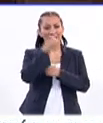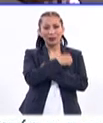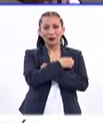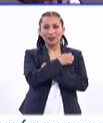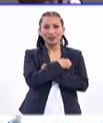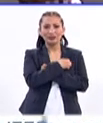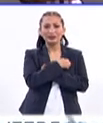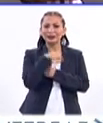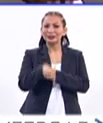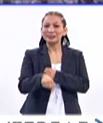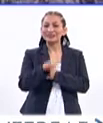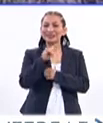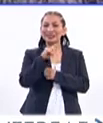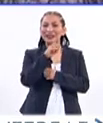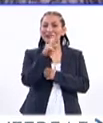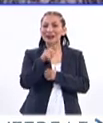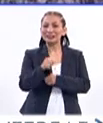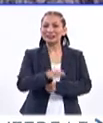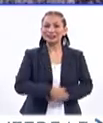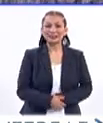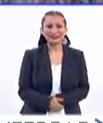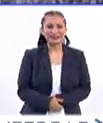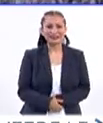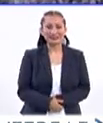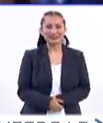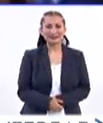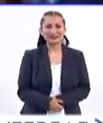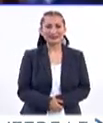en educación. Esto es Interfaz.